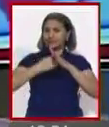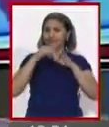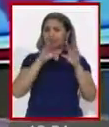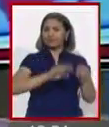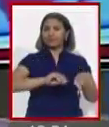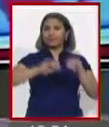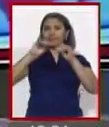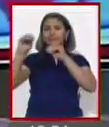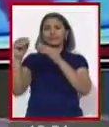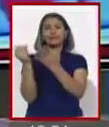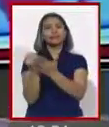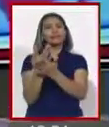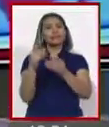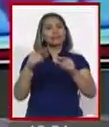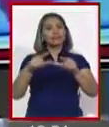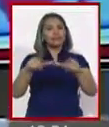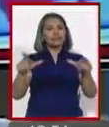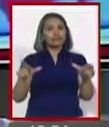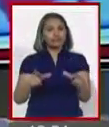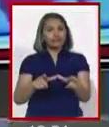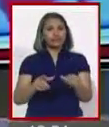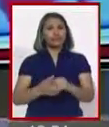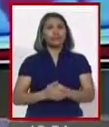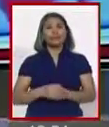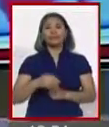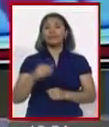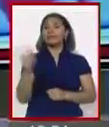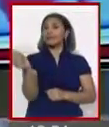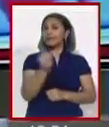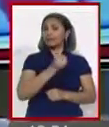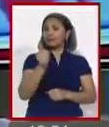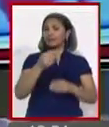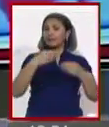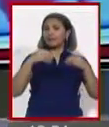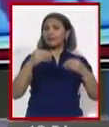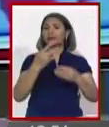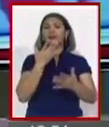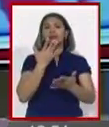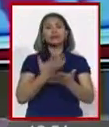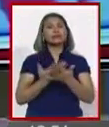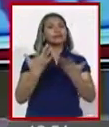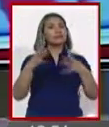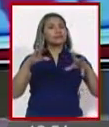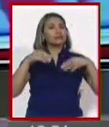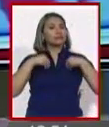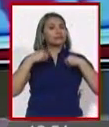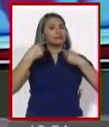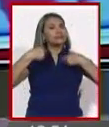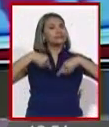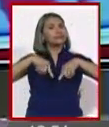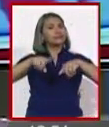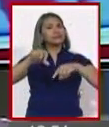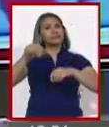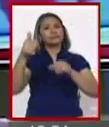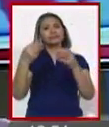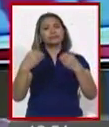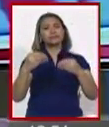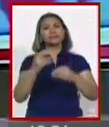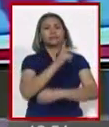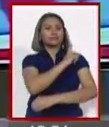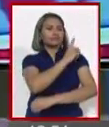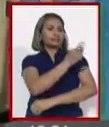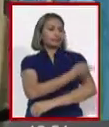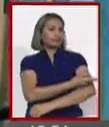empieza su traslado al nuevo centro de abastecimiento. Por otra parte, los ambulantes rechazan la propuesta de la alcaldía de irse a mercados